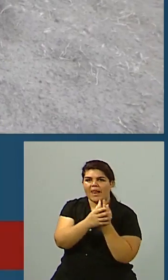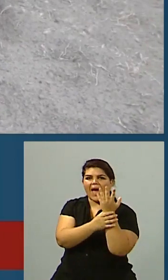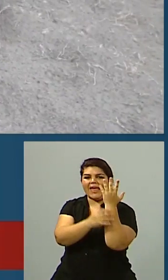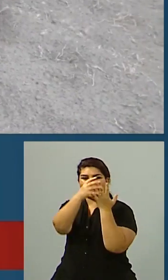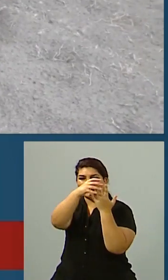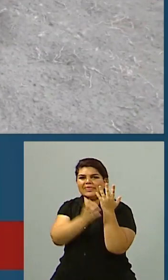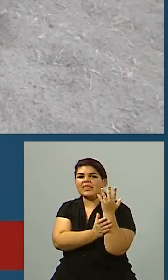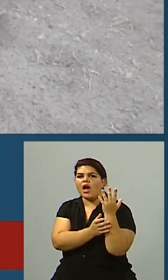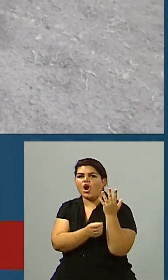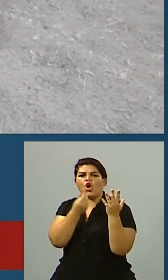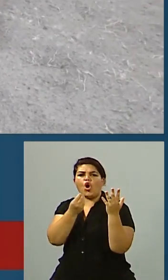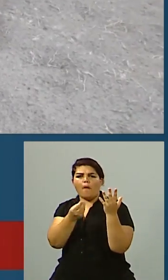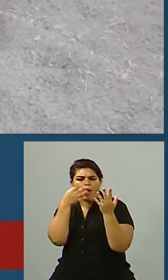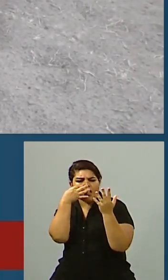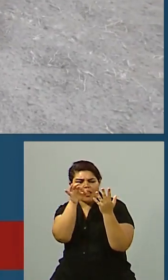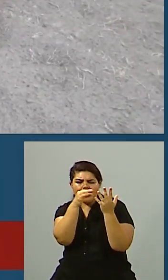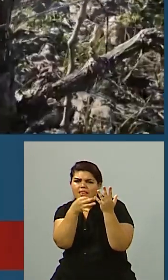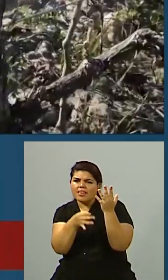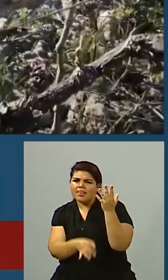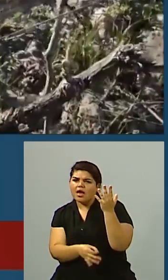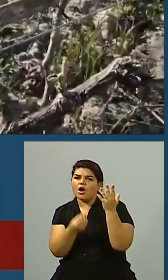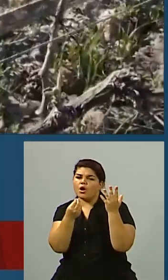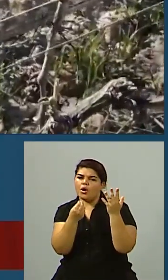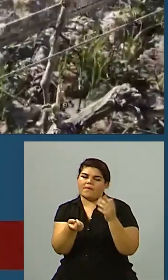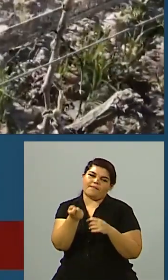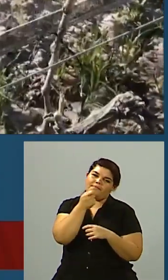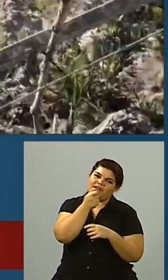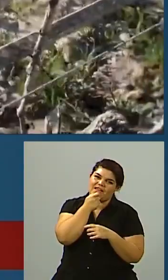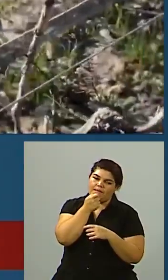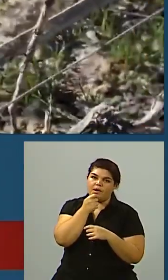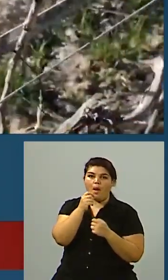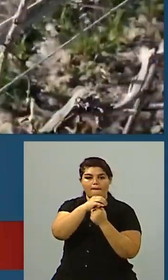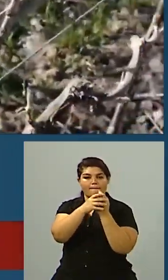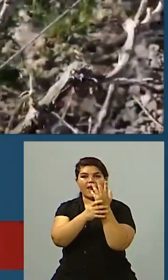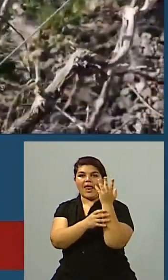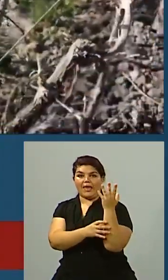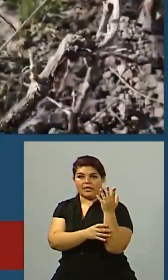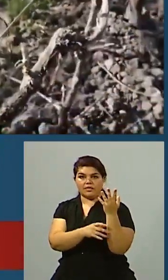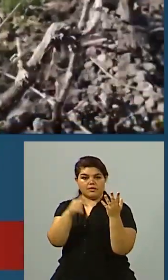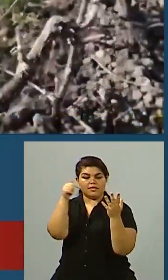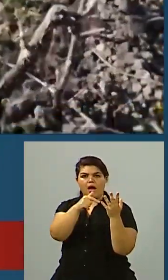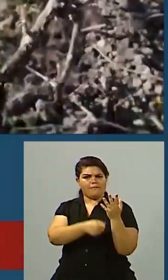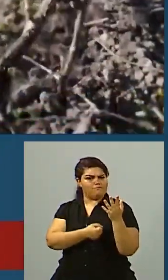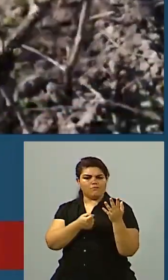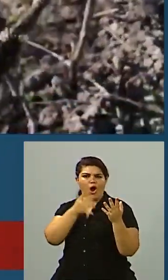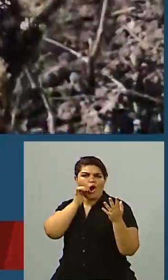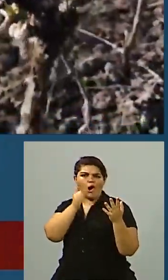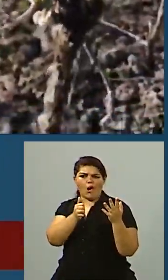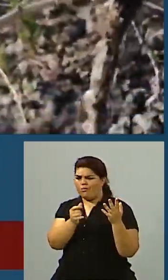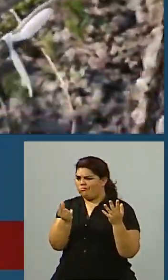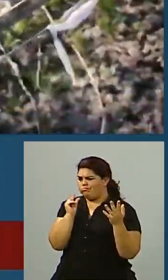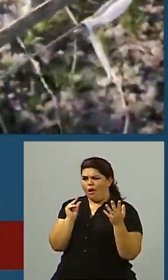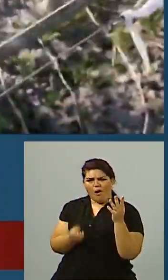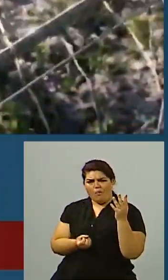una helada, digamos, y que se haya encontrado en un momento que es una planta vigorosa, joven, que tiene todos los cuidados